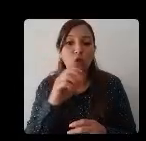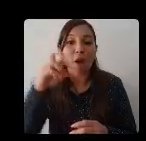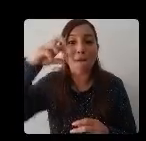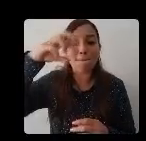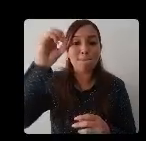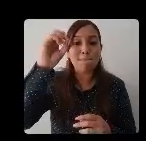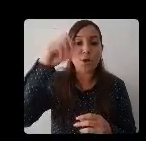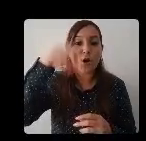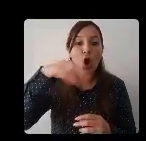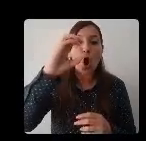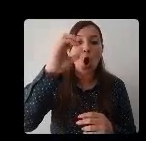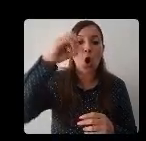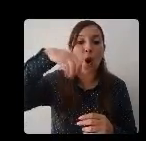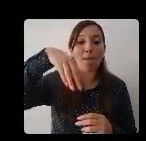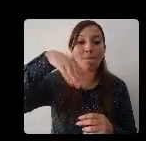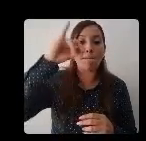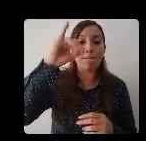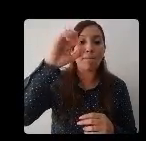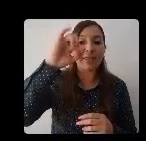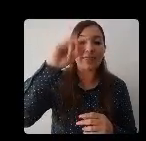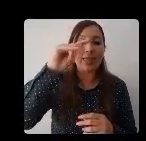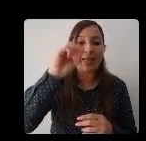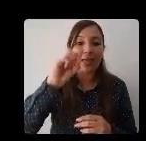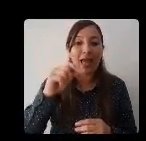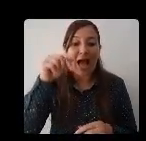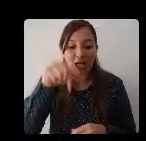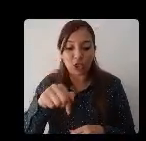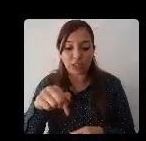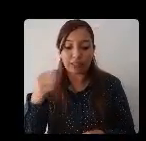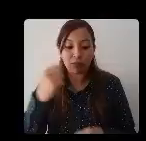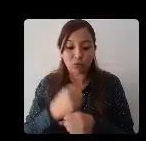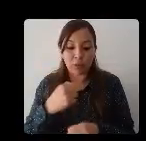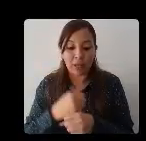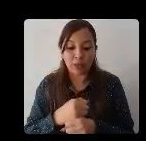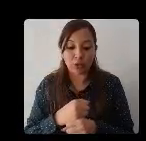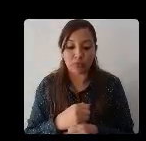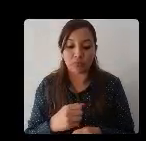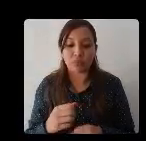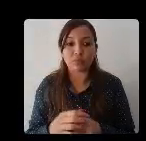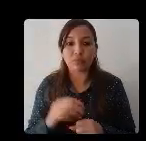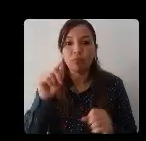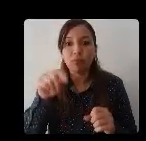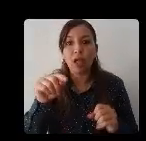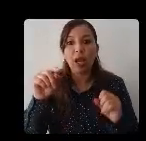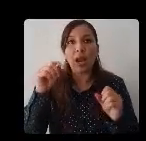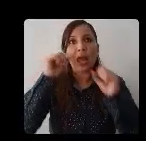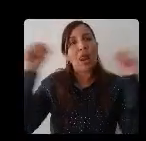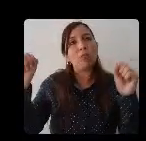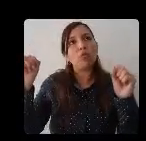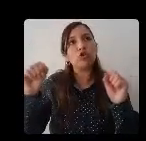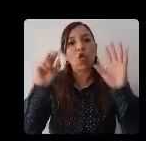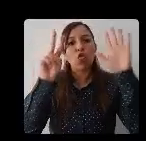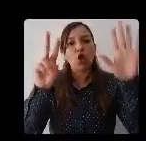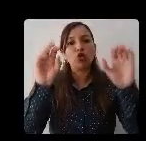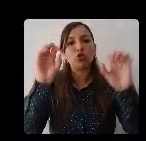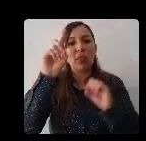habilitar más casitas hospedajes de las emprendedoras. También estamos adquiriendo botes, porque tenemos una laguna estacional